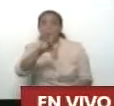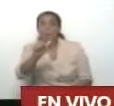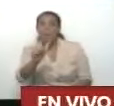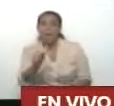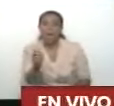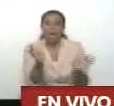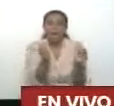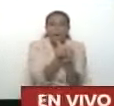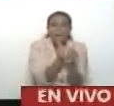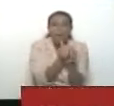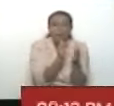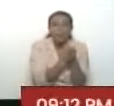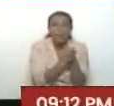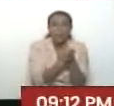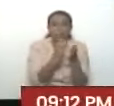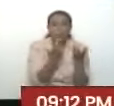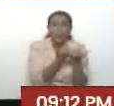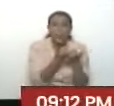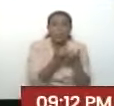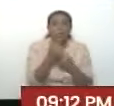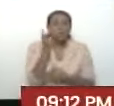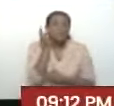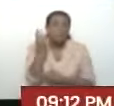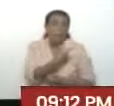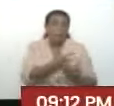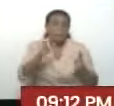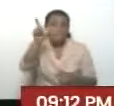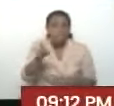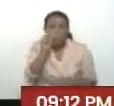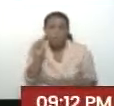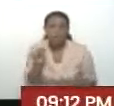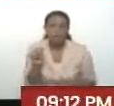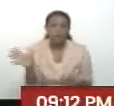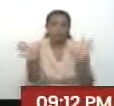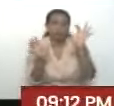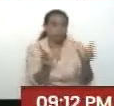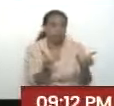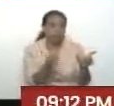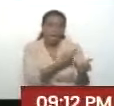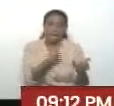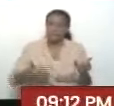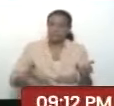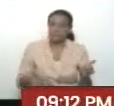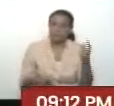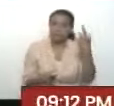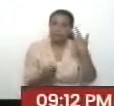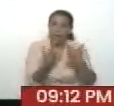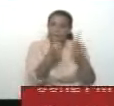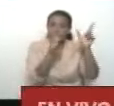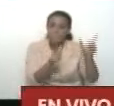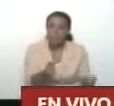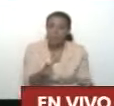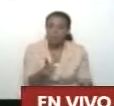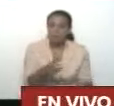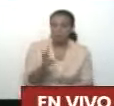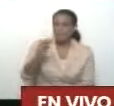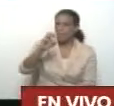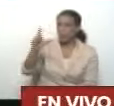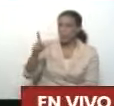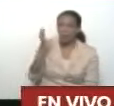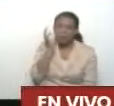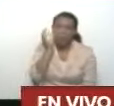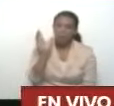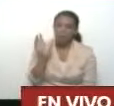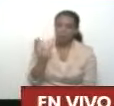el Imperio. Eso es maravilloso. Y fue una experiencia... La unión de Bolívar con China. Una Manolita china. ¿Qué cosas